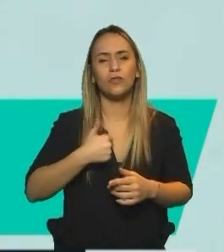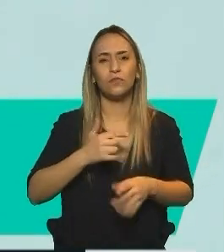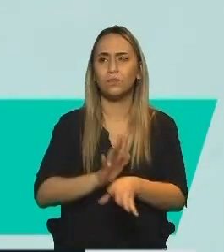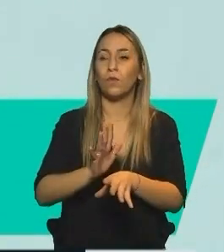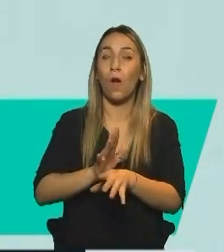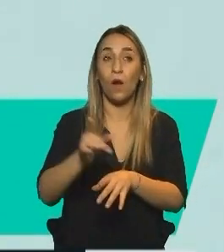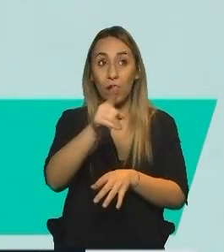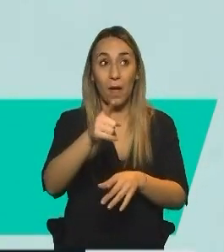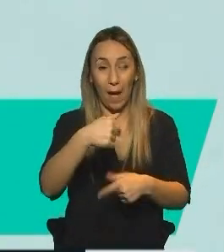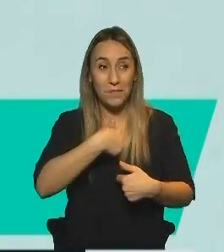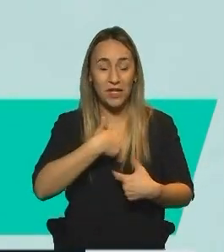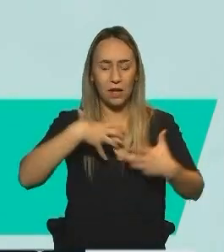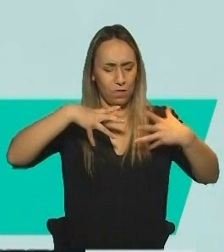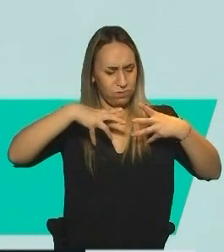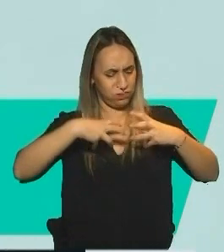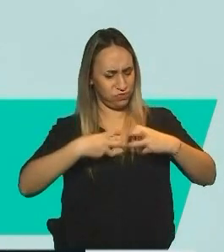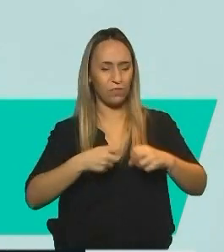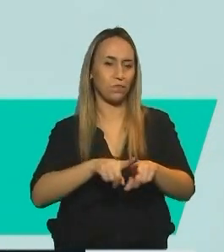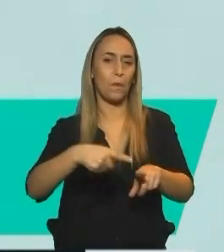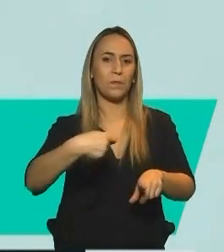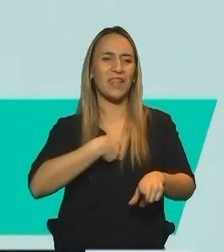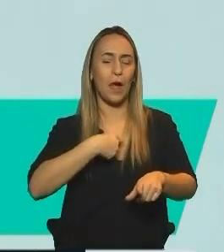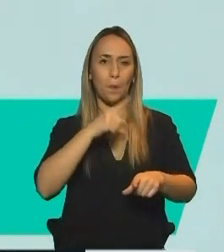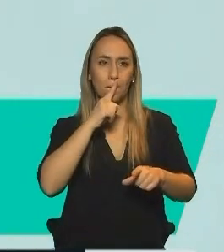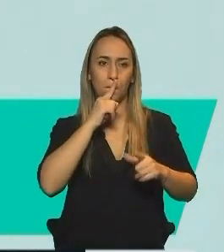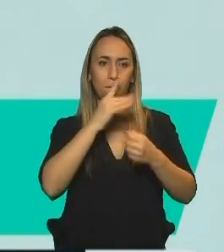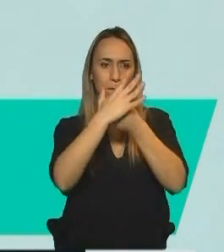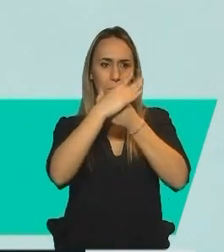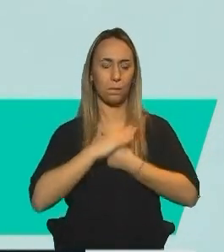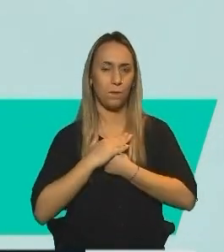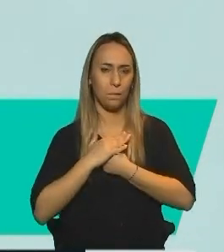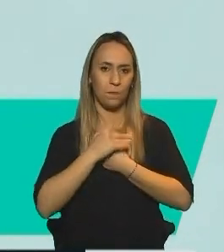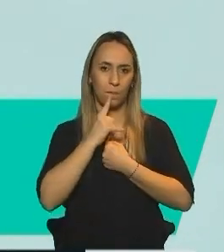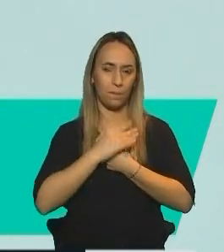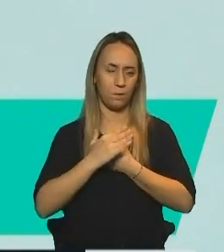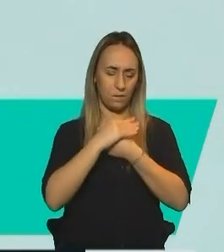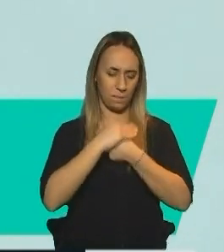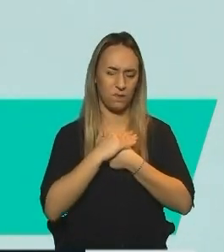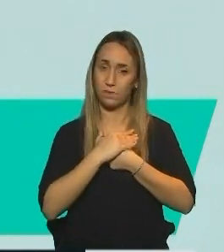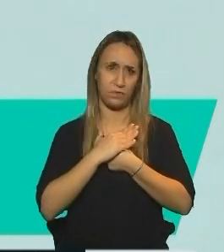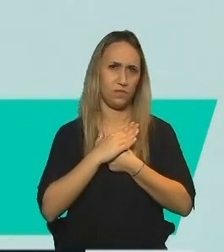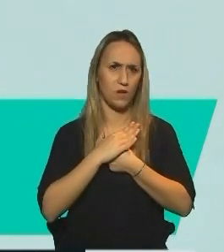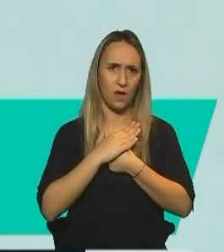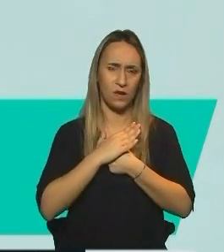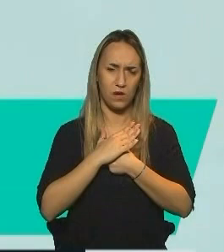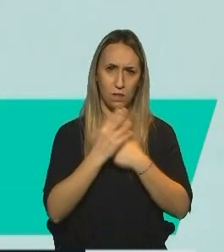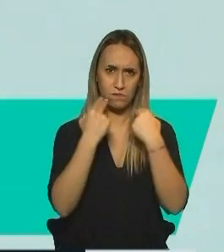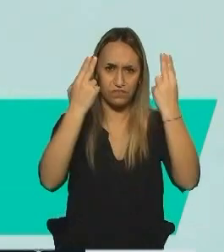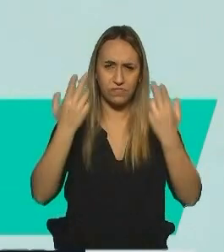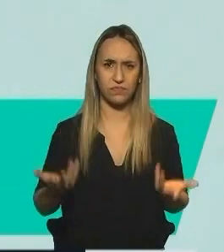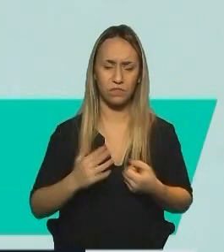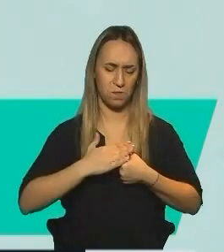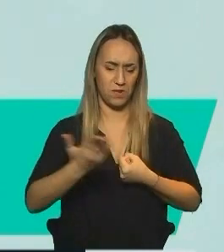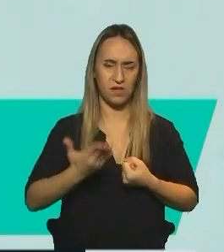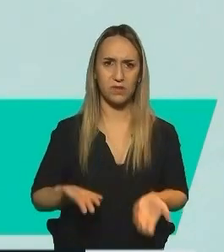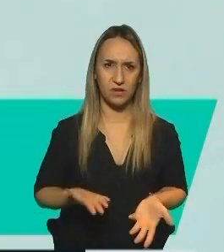matar, no me iba a dejar silenciar, no me iba a dejar de venir a AMIA todos y